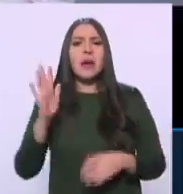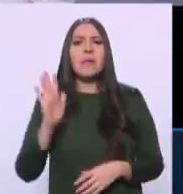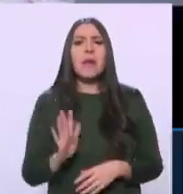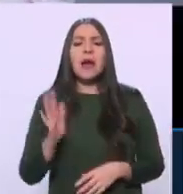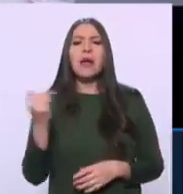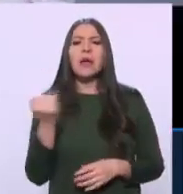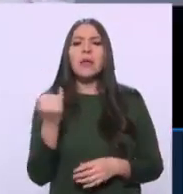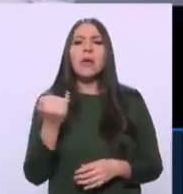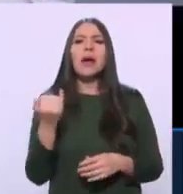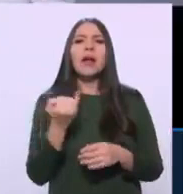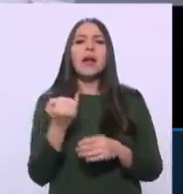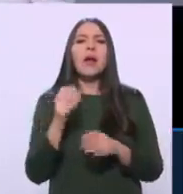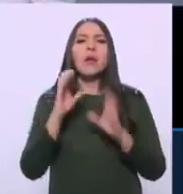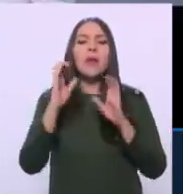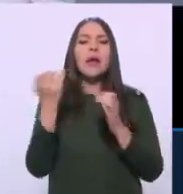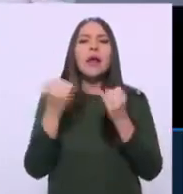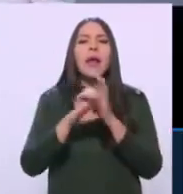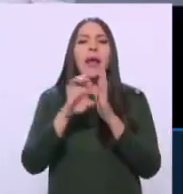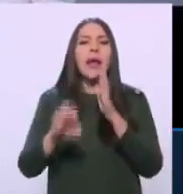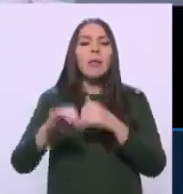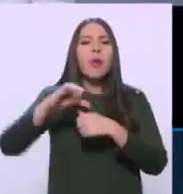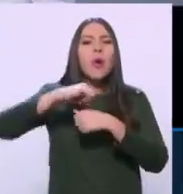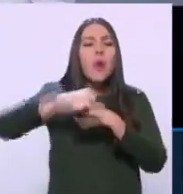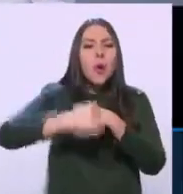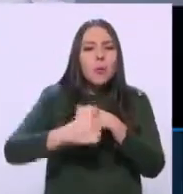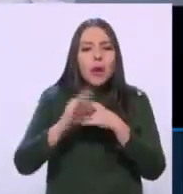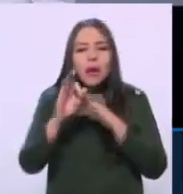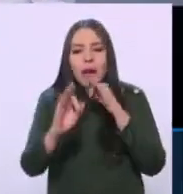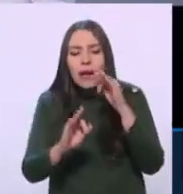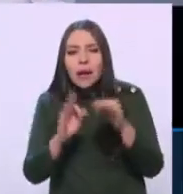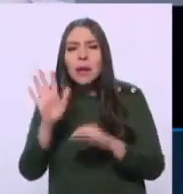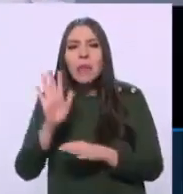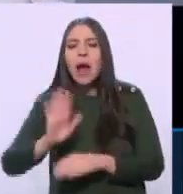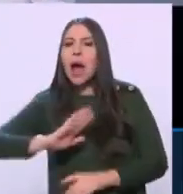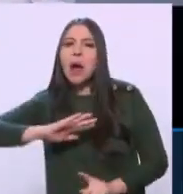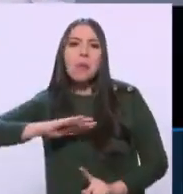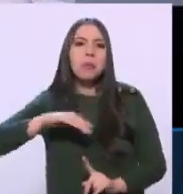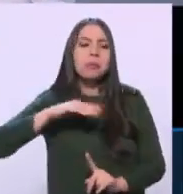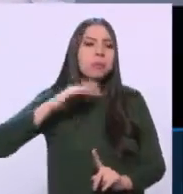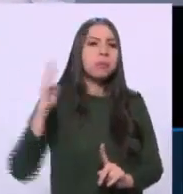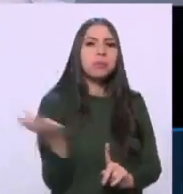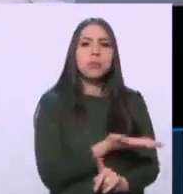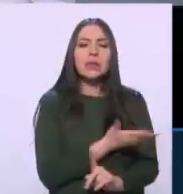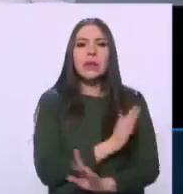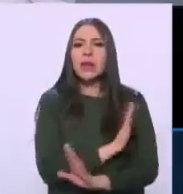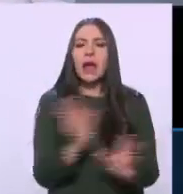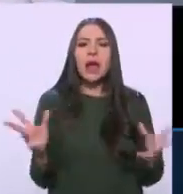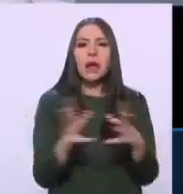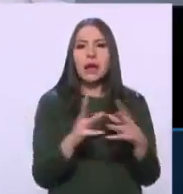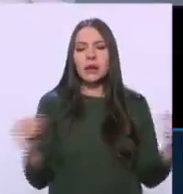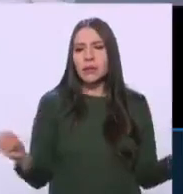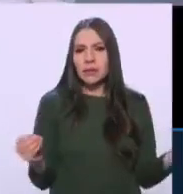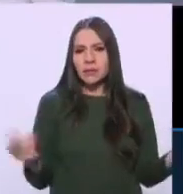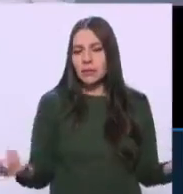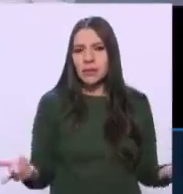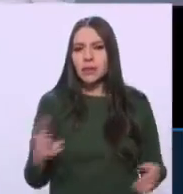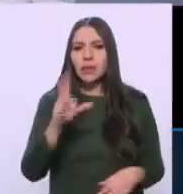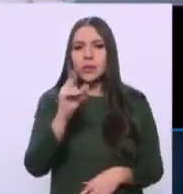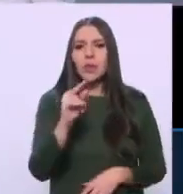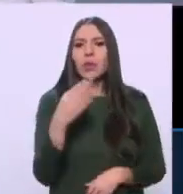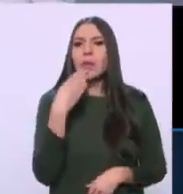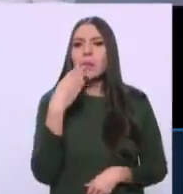lugar de meterle bisturí. O decir que si no hay transparencia en cualquier institución hay que desaparecerla, ¿no? No se está